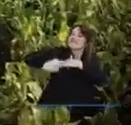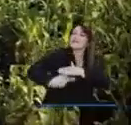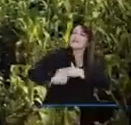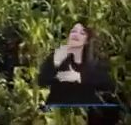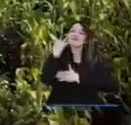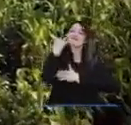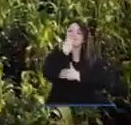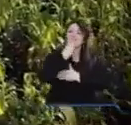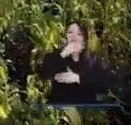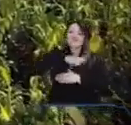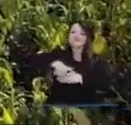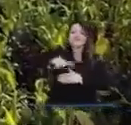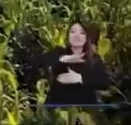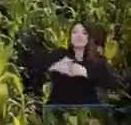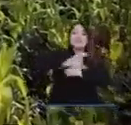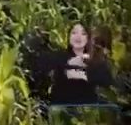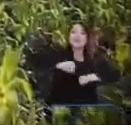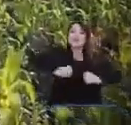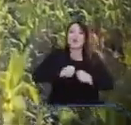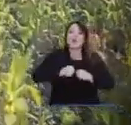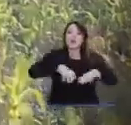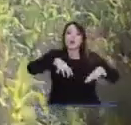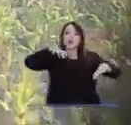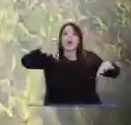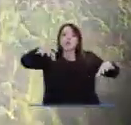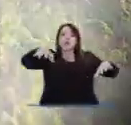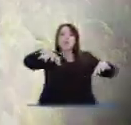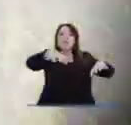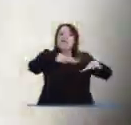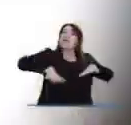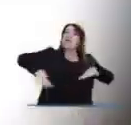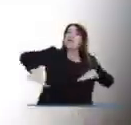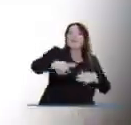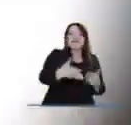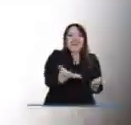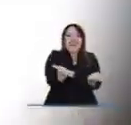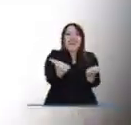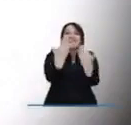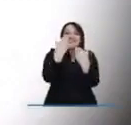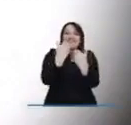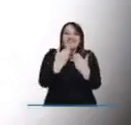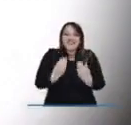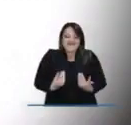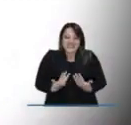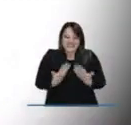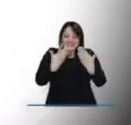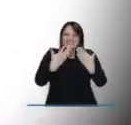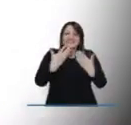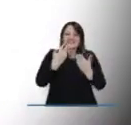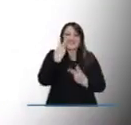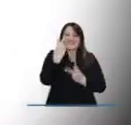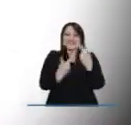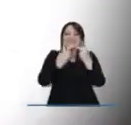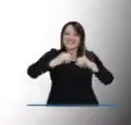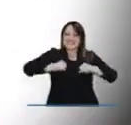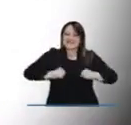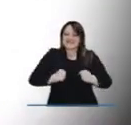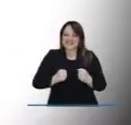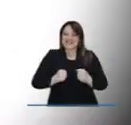En Bogotá hay mucho campo para disfrutar. Ven y vívelo tú también.